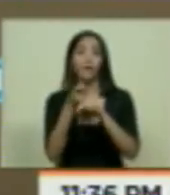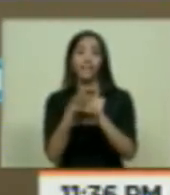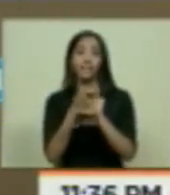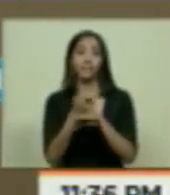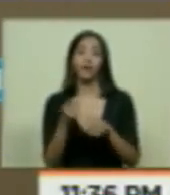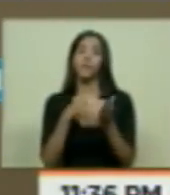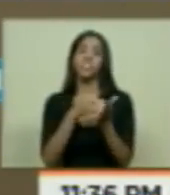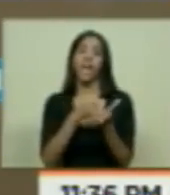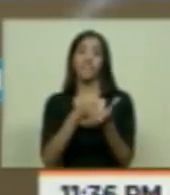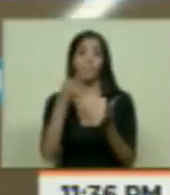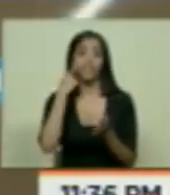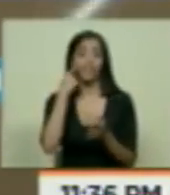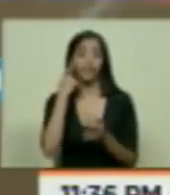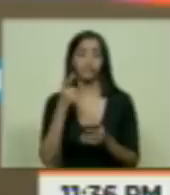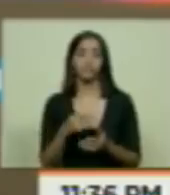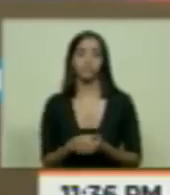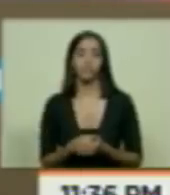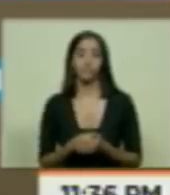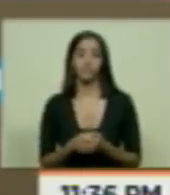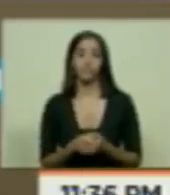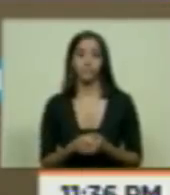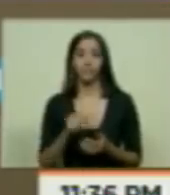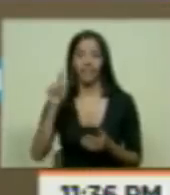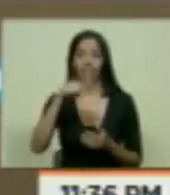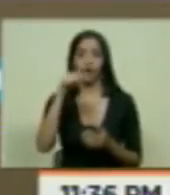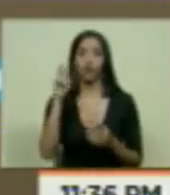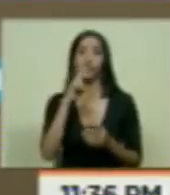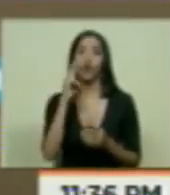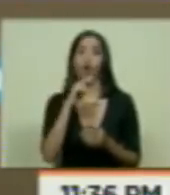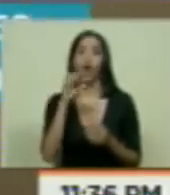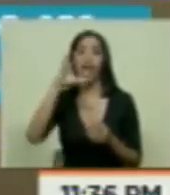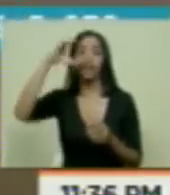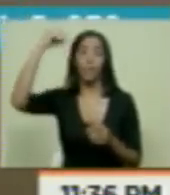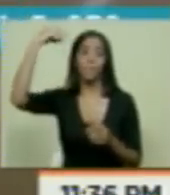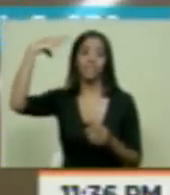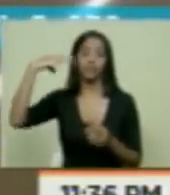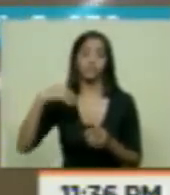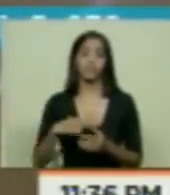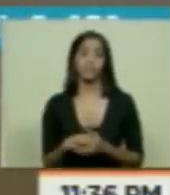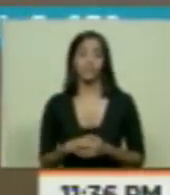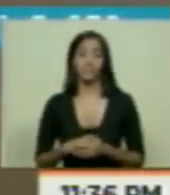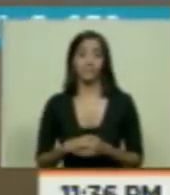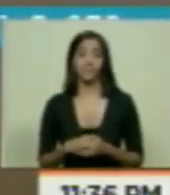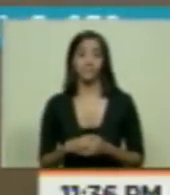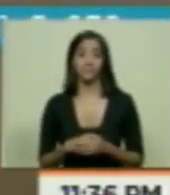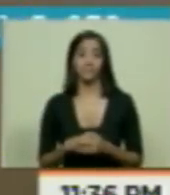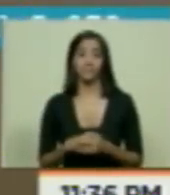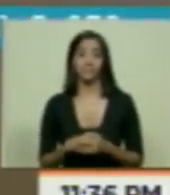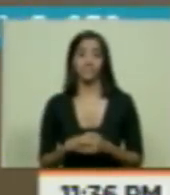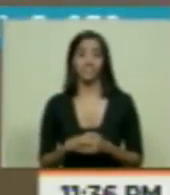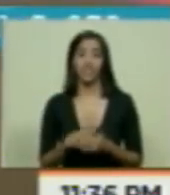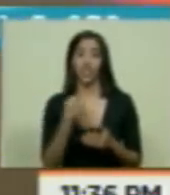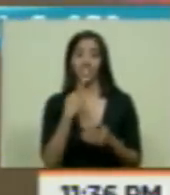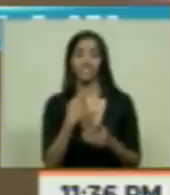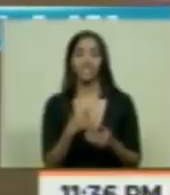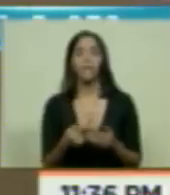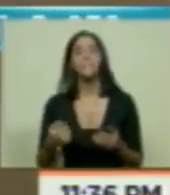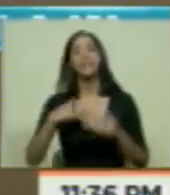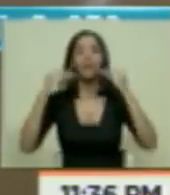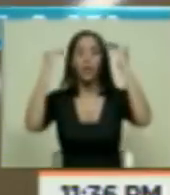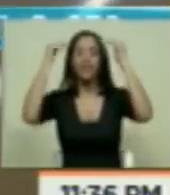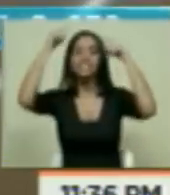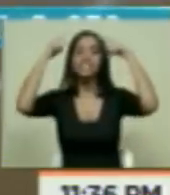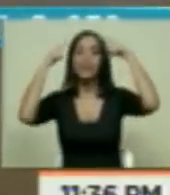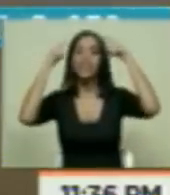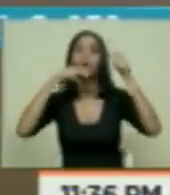débil. Pendiente con eso. Y arroba rojo el bombillo. Arroba rojo el bombillo nos dice: mi comandante Chávez, como